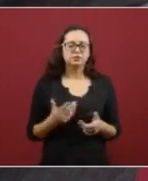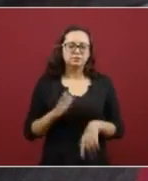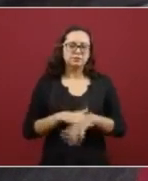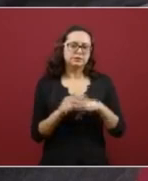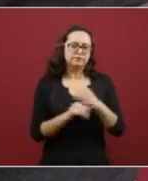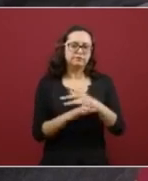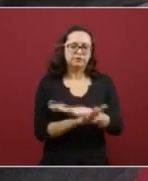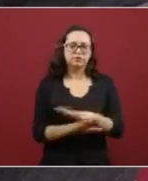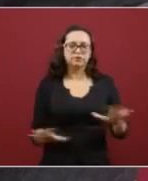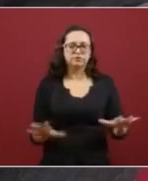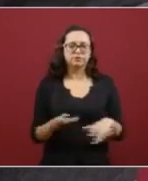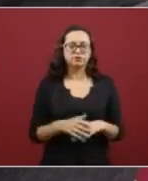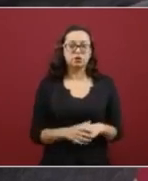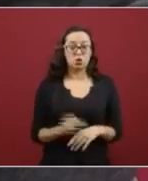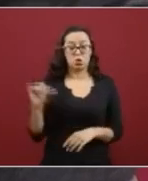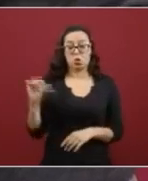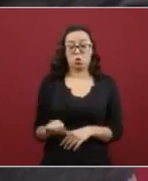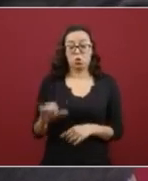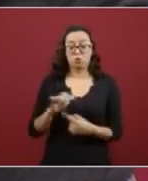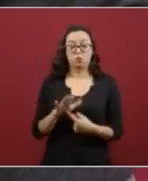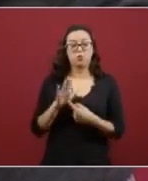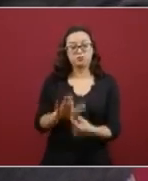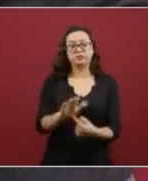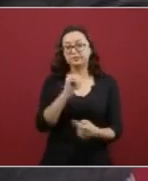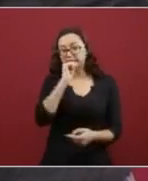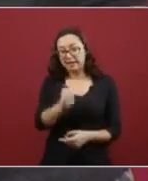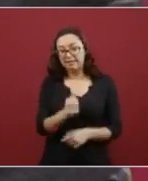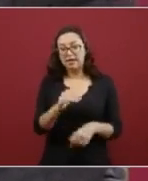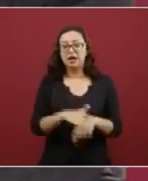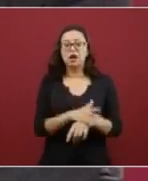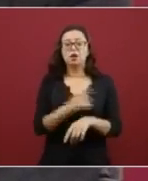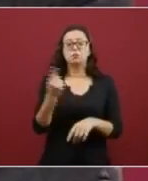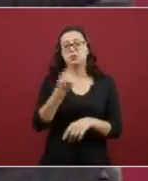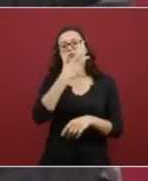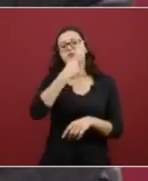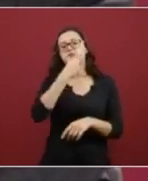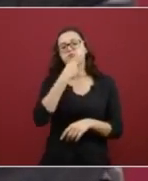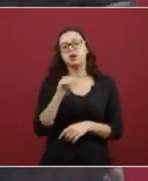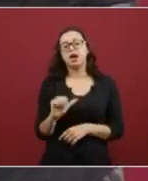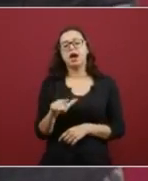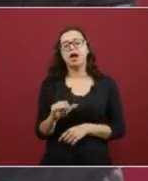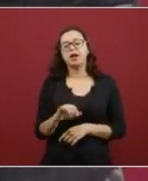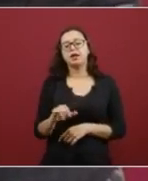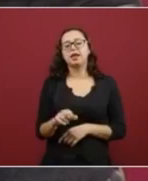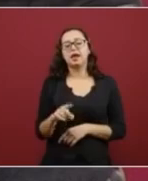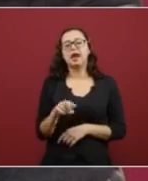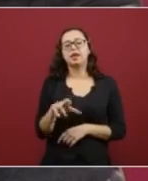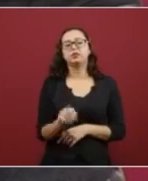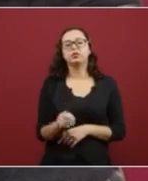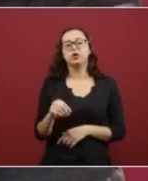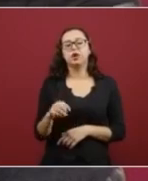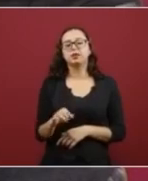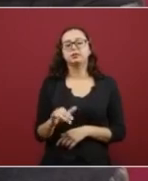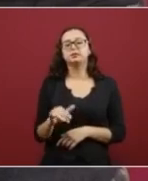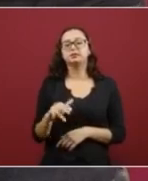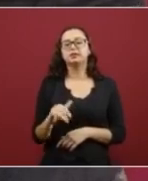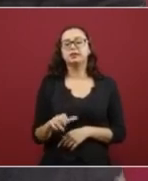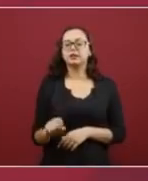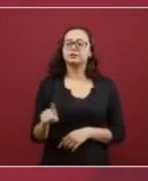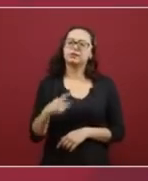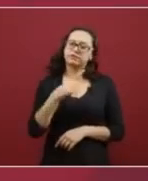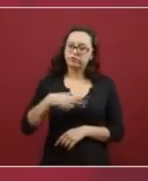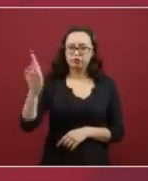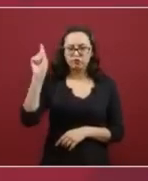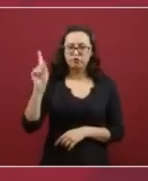se hizo el día de hoy porque Alejandro Encinas está en una misión,